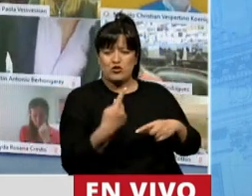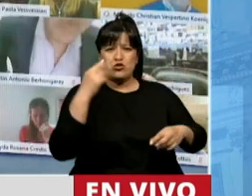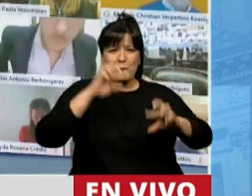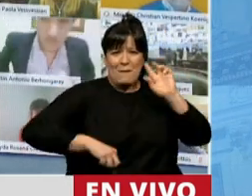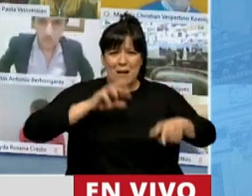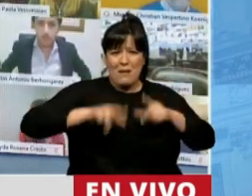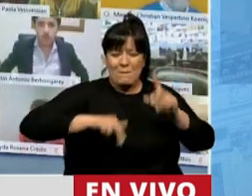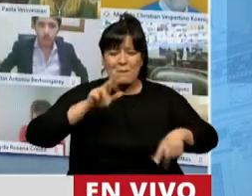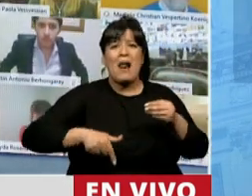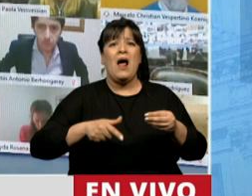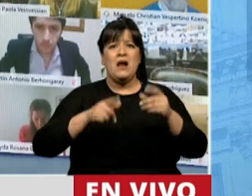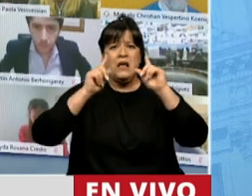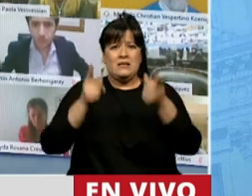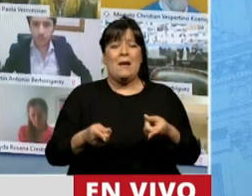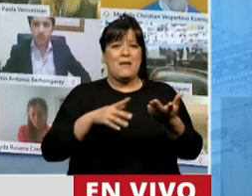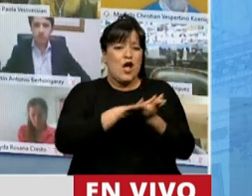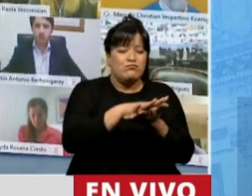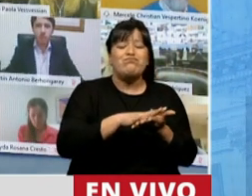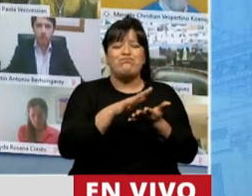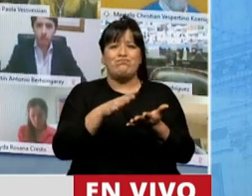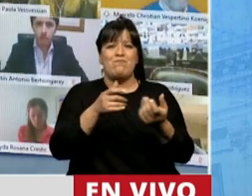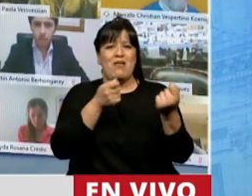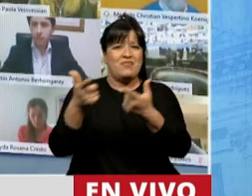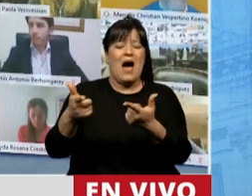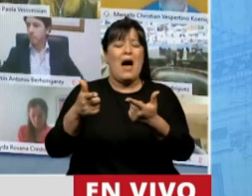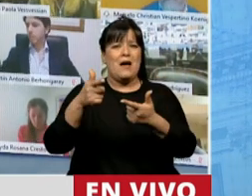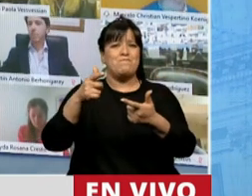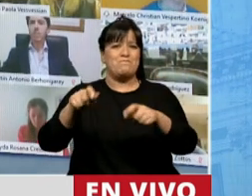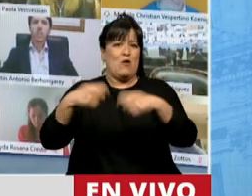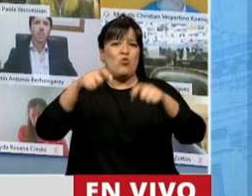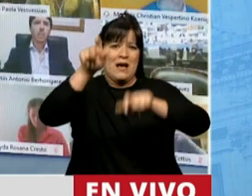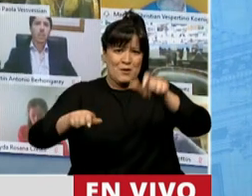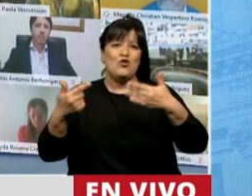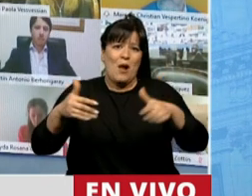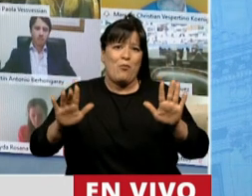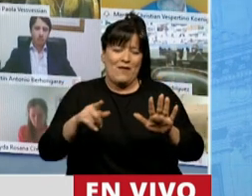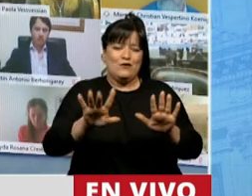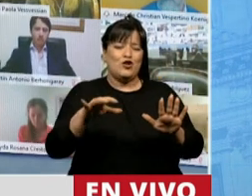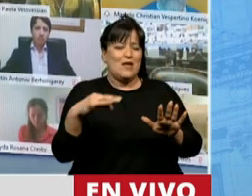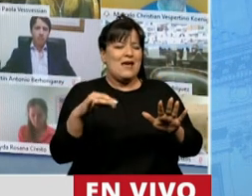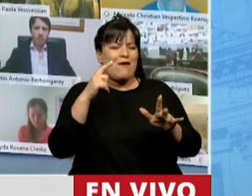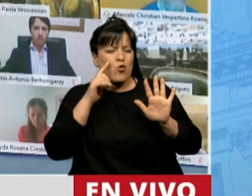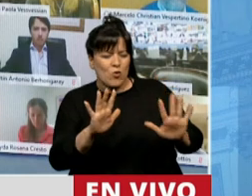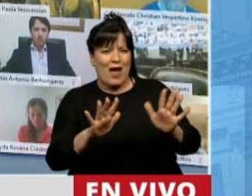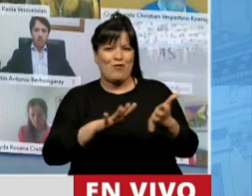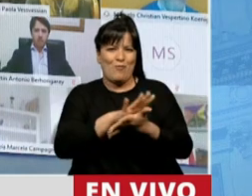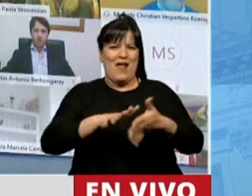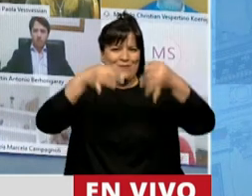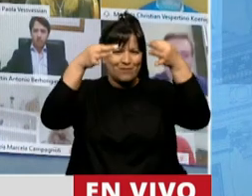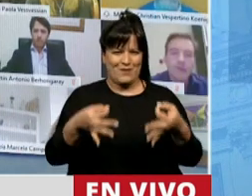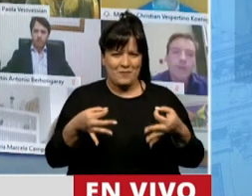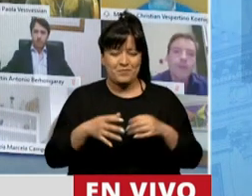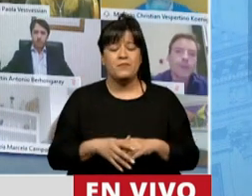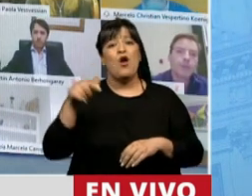huella sobre el entorno repercute sobre los demás Así que para ya ir cerrando agradecer Eh que hoy podamos estar